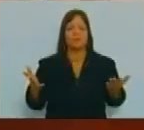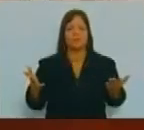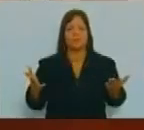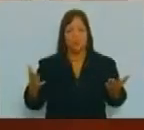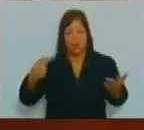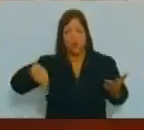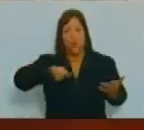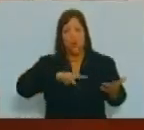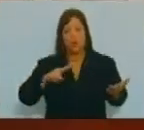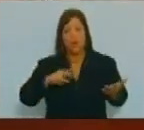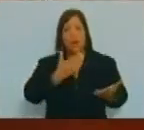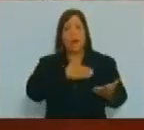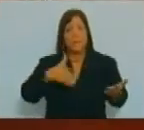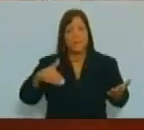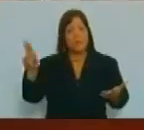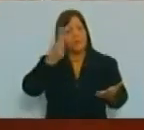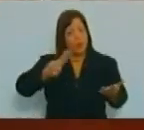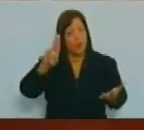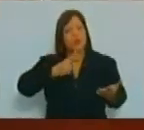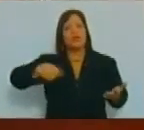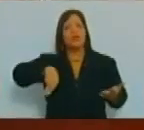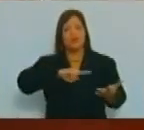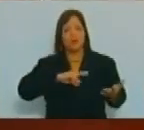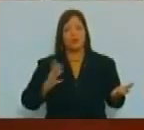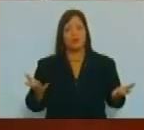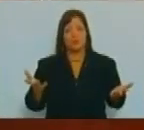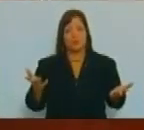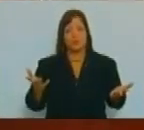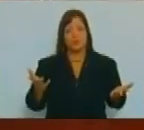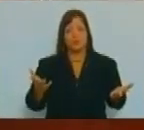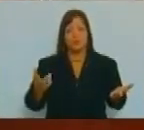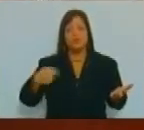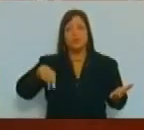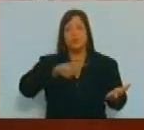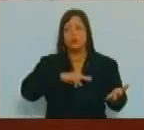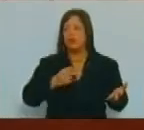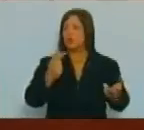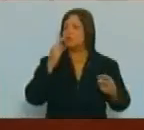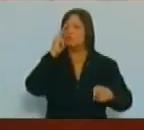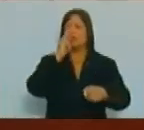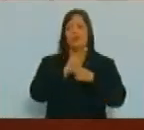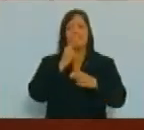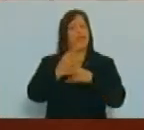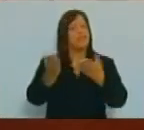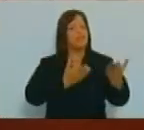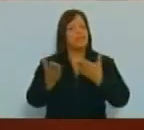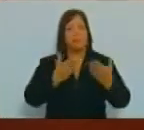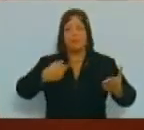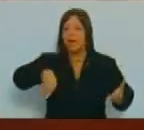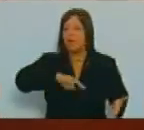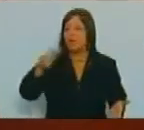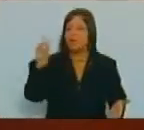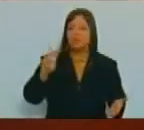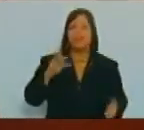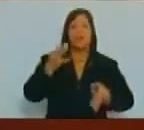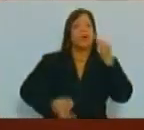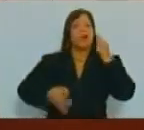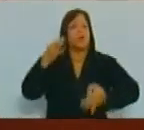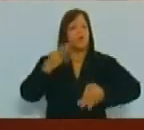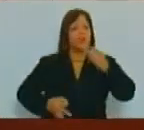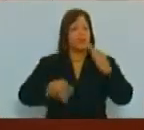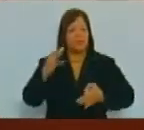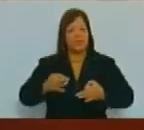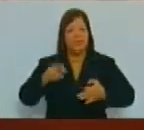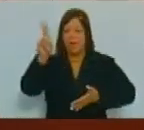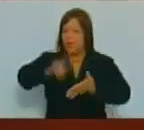este presidente maduro nos utilice nosotros encantado de servirle a nuestra patria para que aquí se haga justicia a cese la